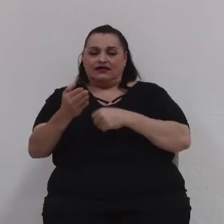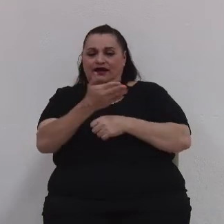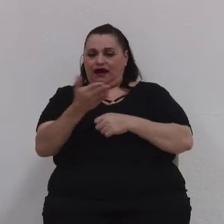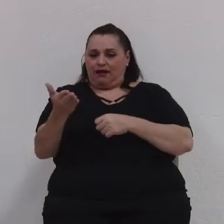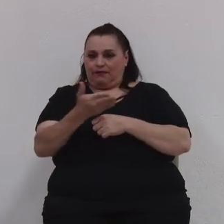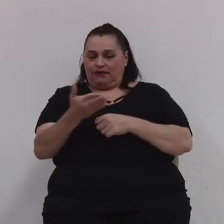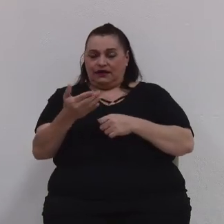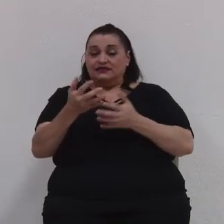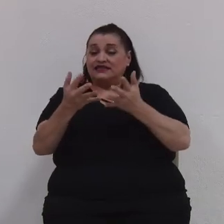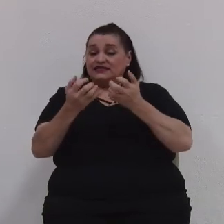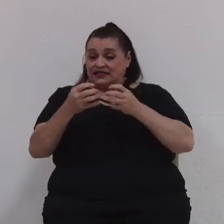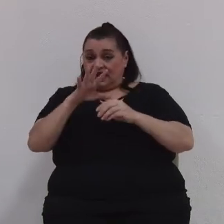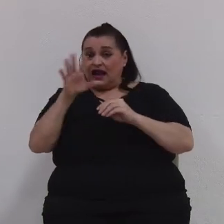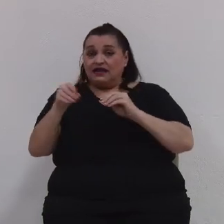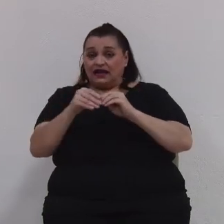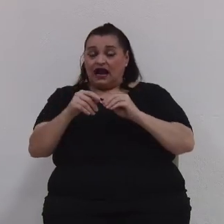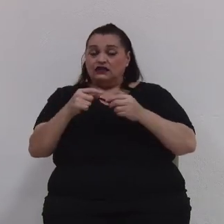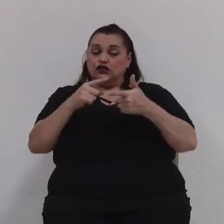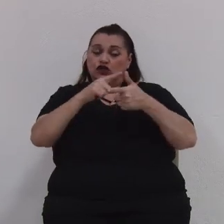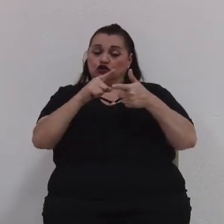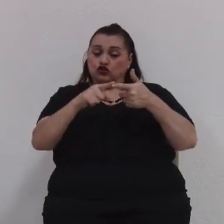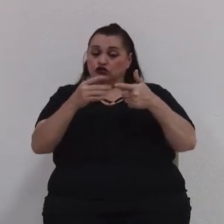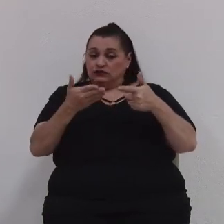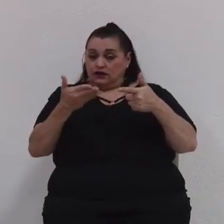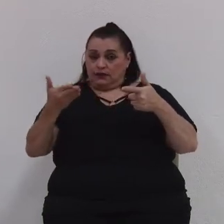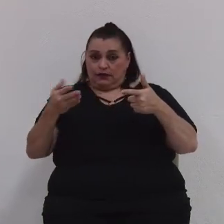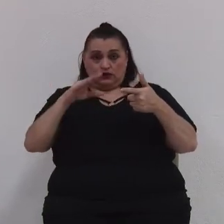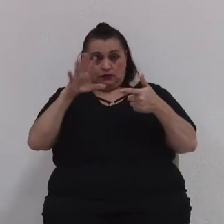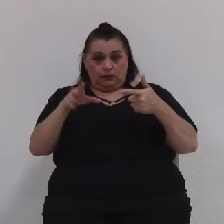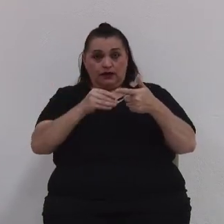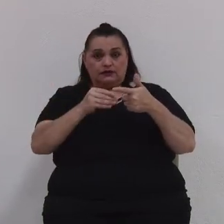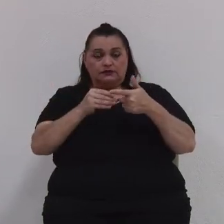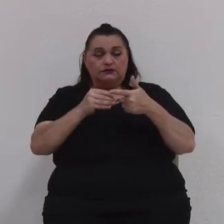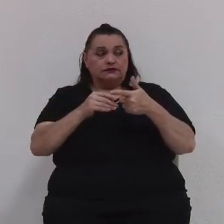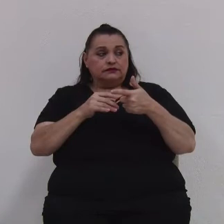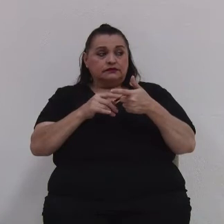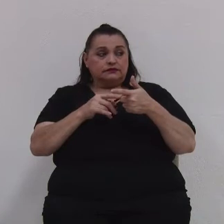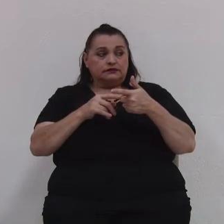quisiera agregar dos elementos más